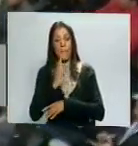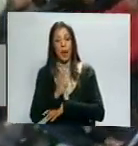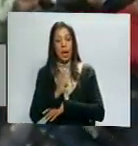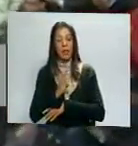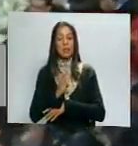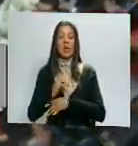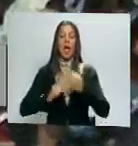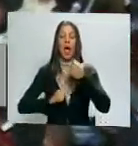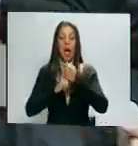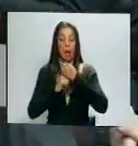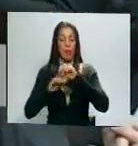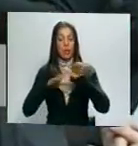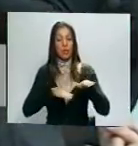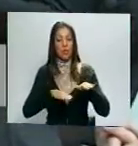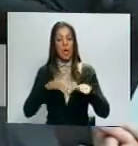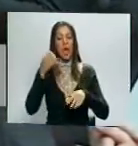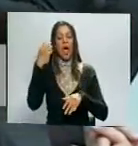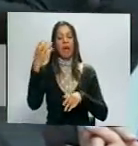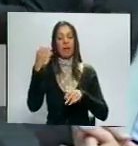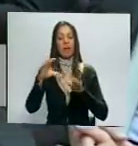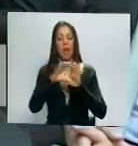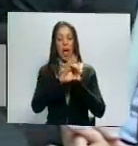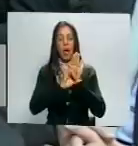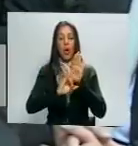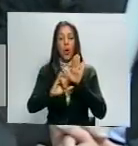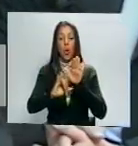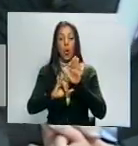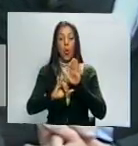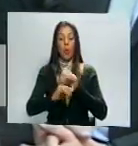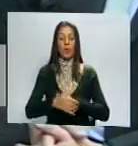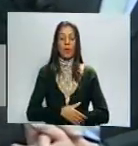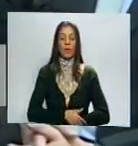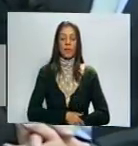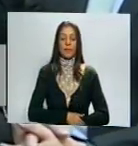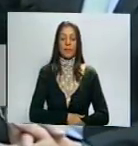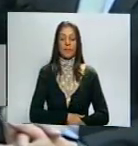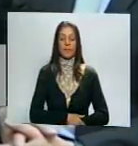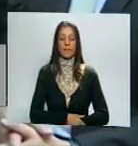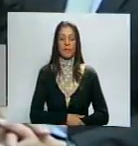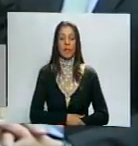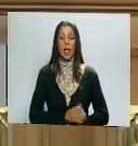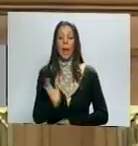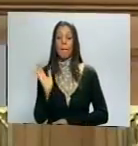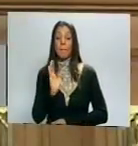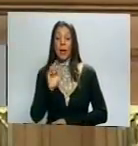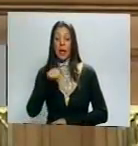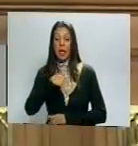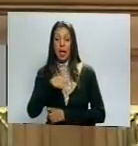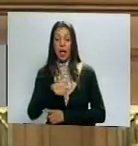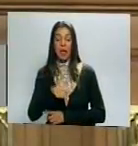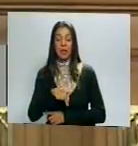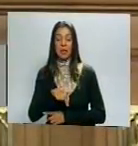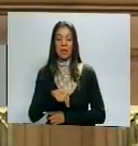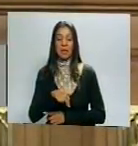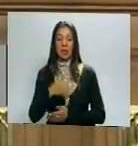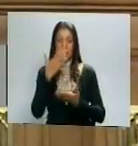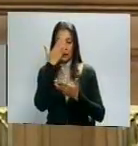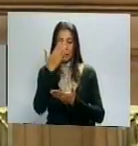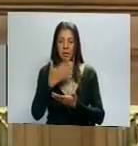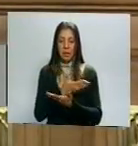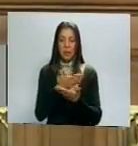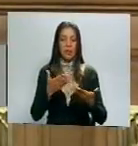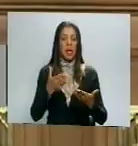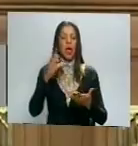recibido de esta Asamblea Nacional Constituyente. Venir aquí ante los constituyentes en los